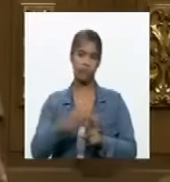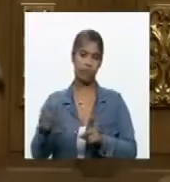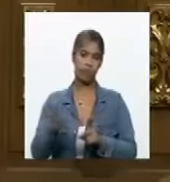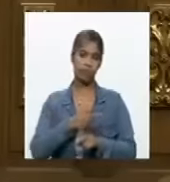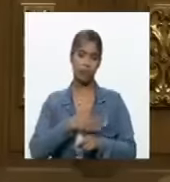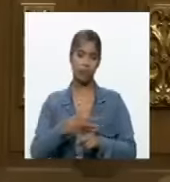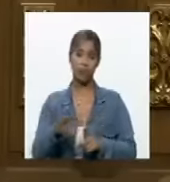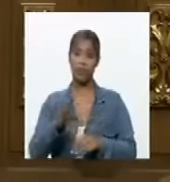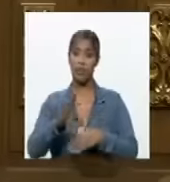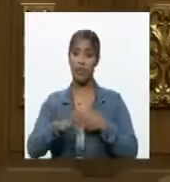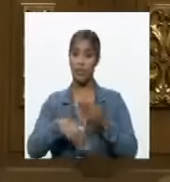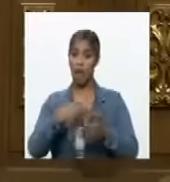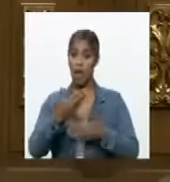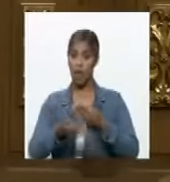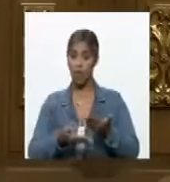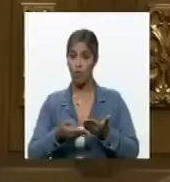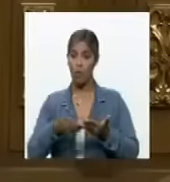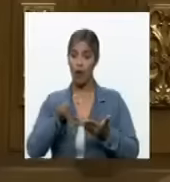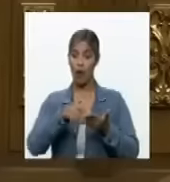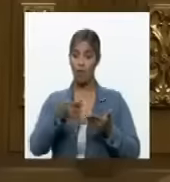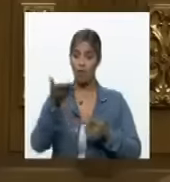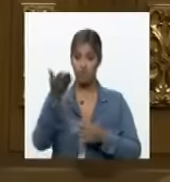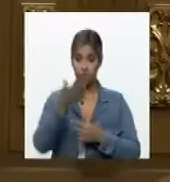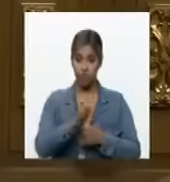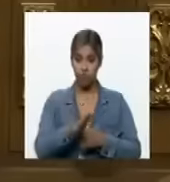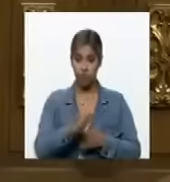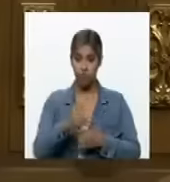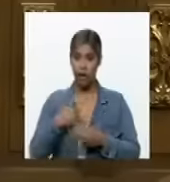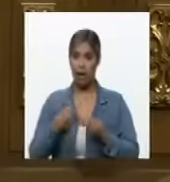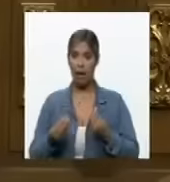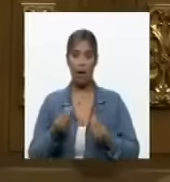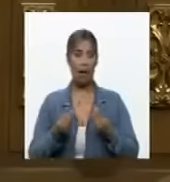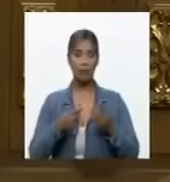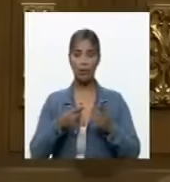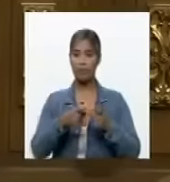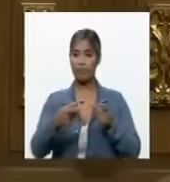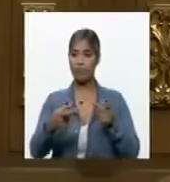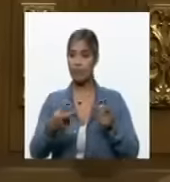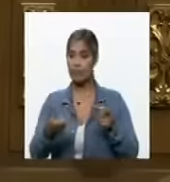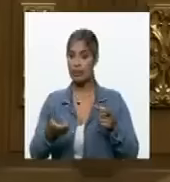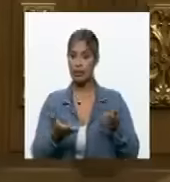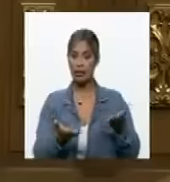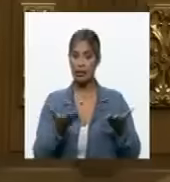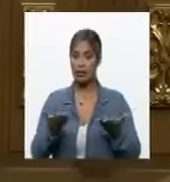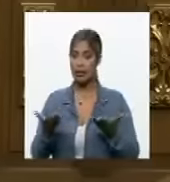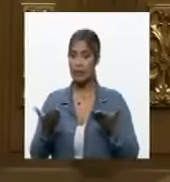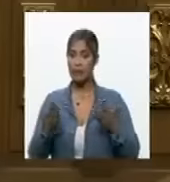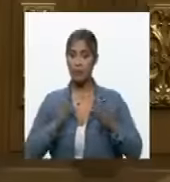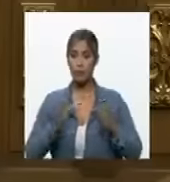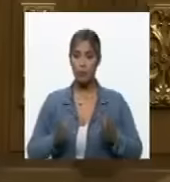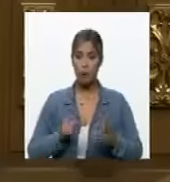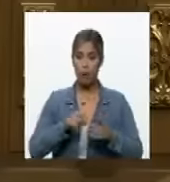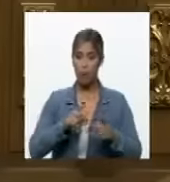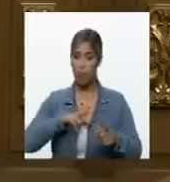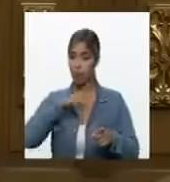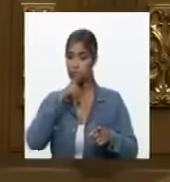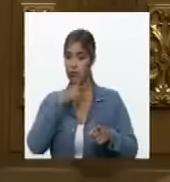Después que lo matan, no encontraban qué hacer con el cadáver de Lovera, por las condiciones en que lo habían